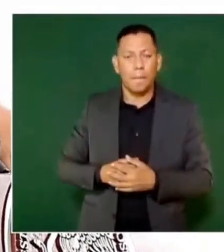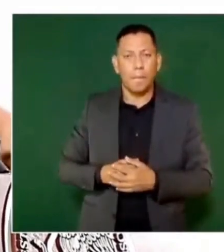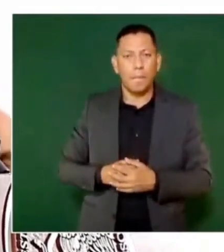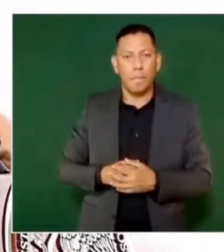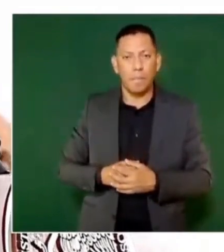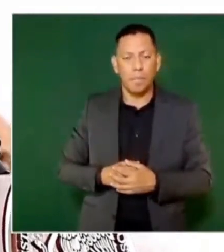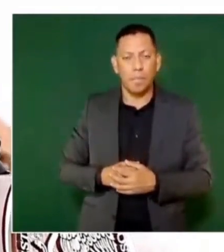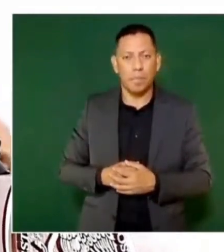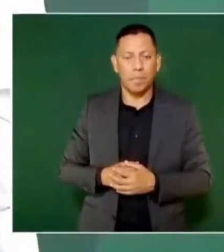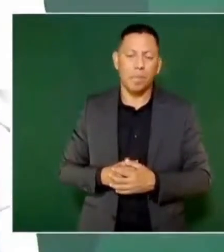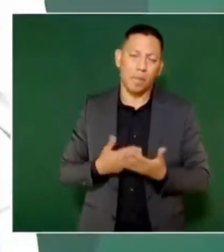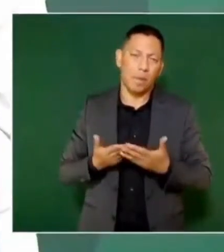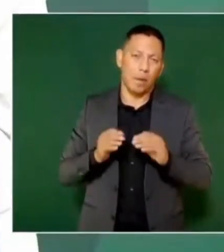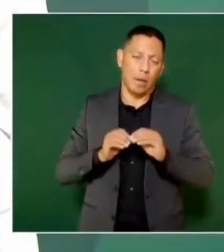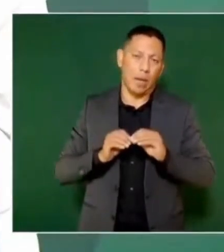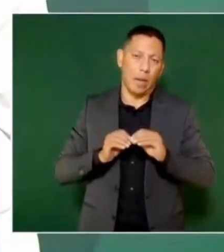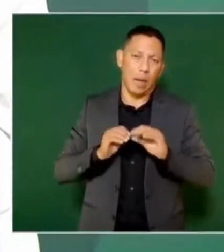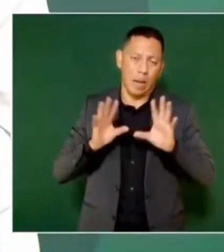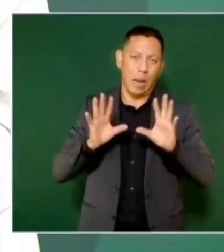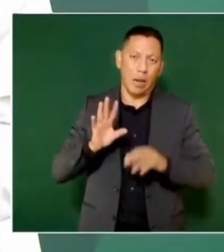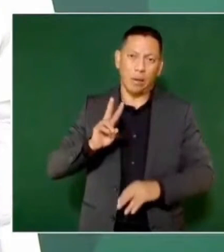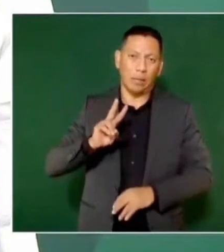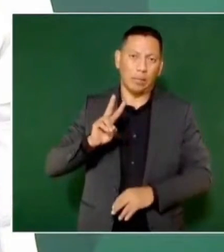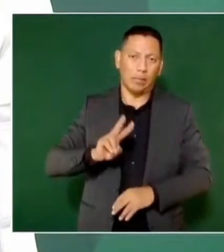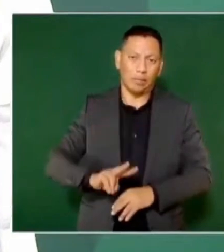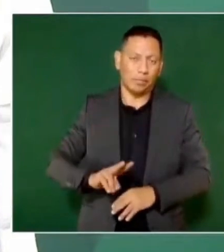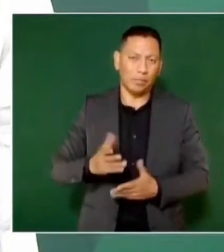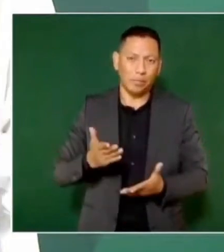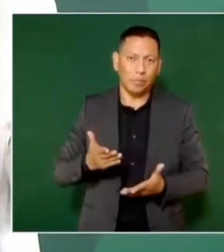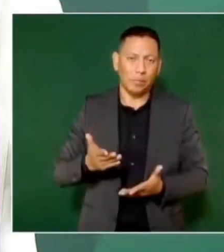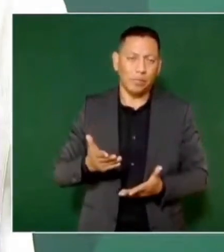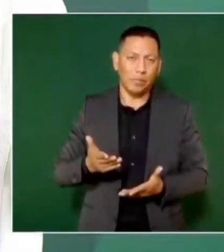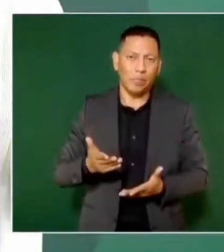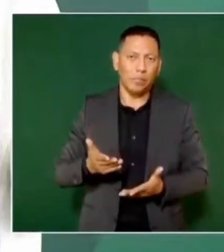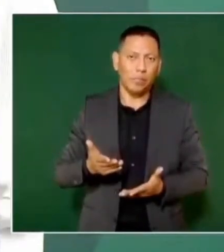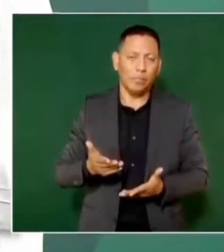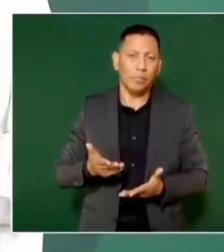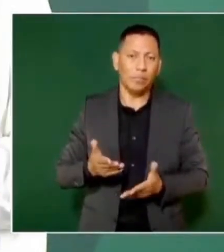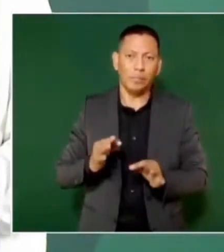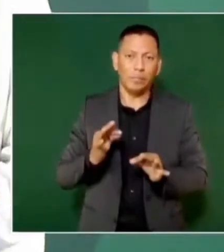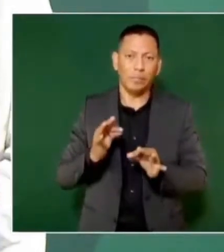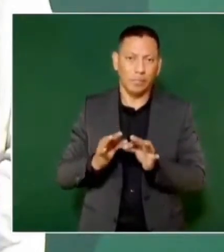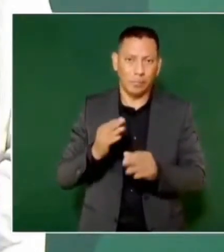es totalmente injusto, es exagerado.